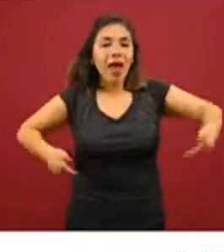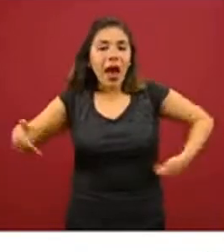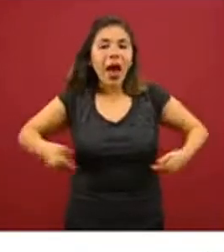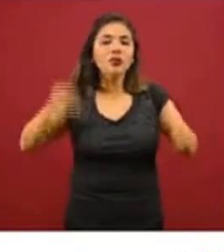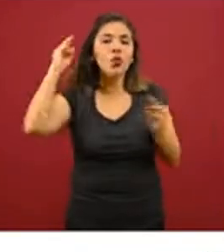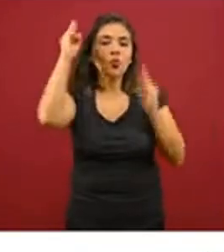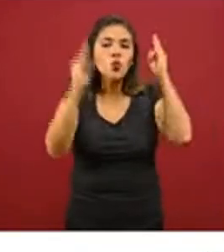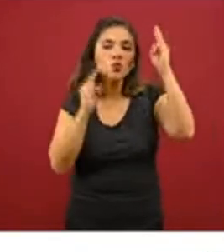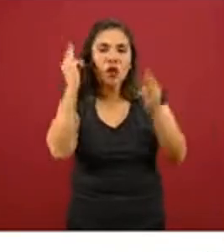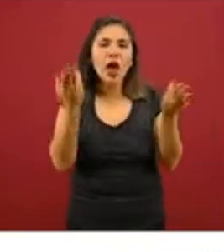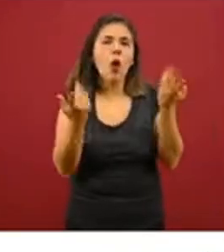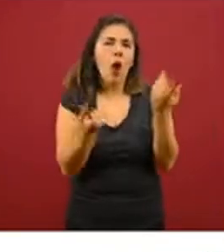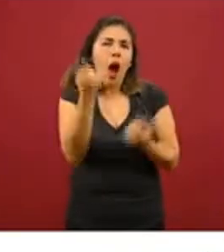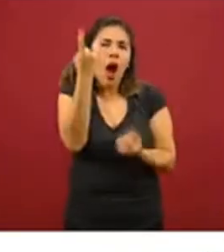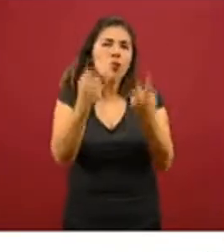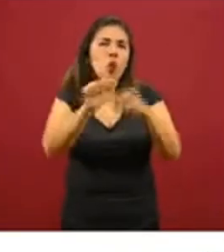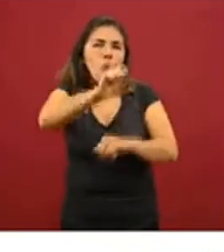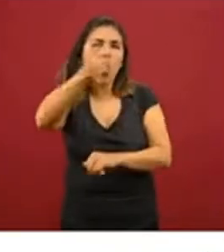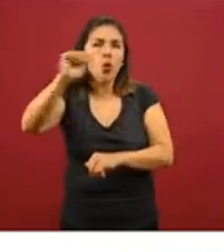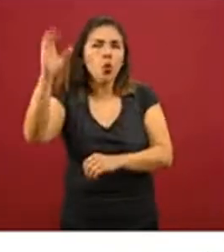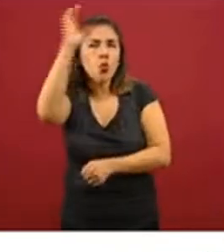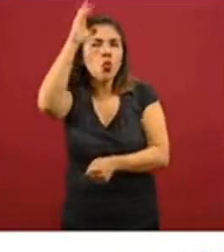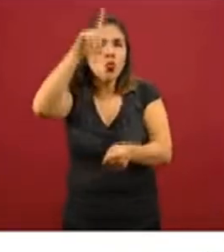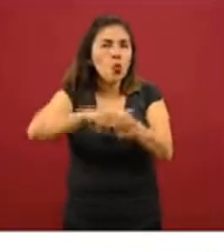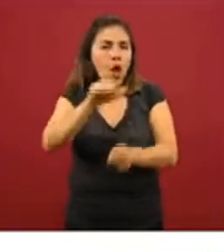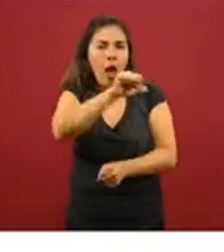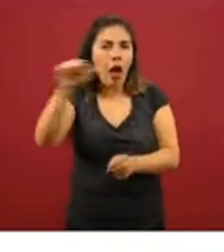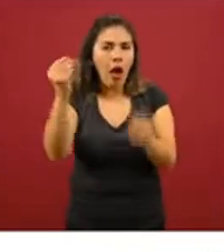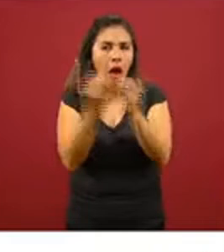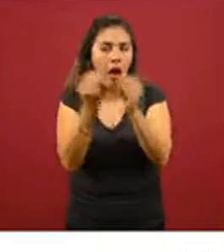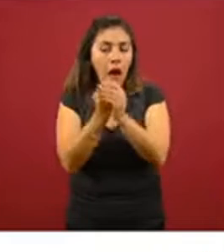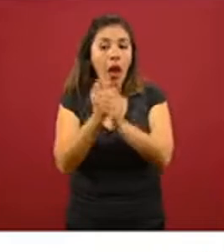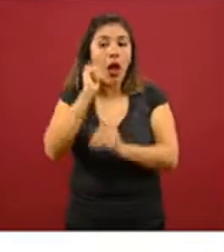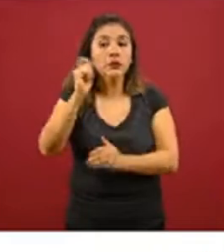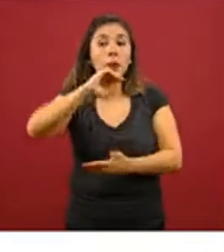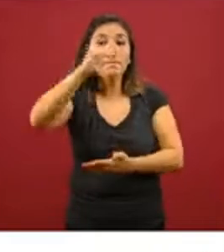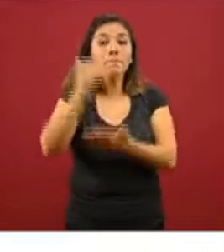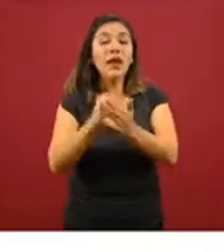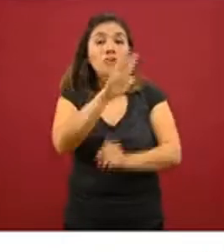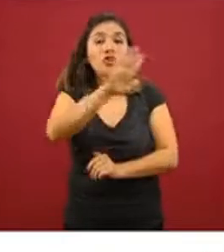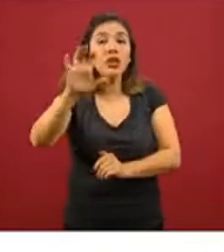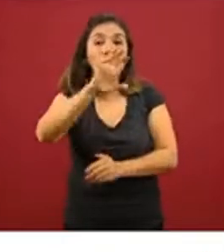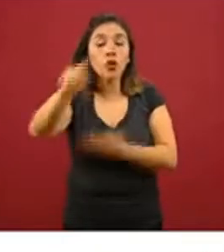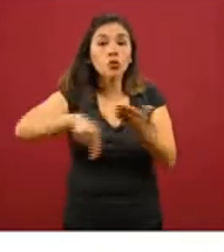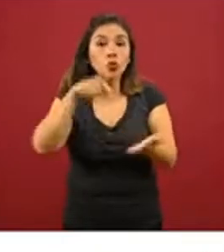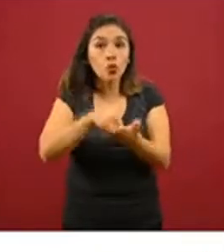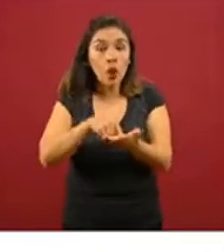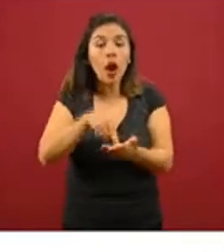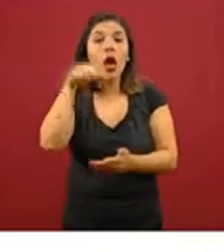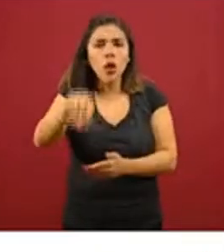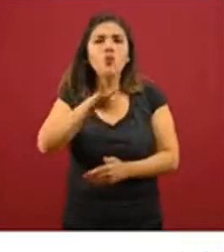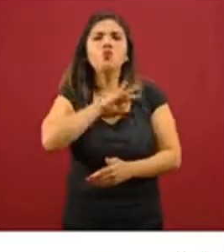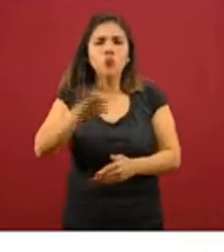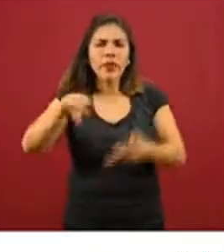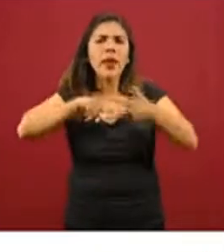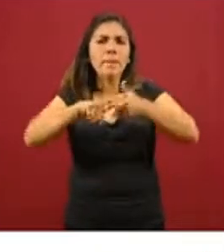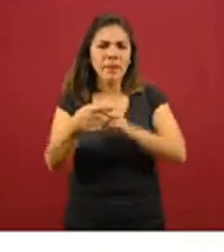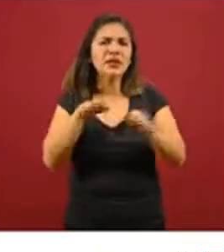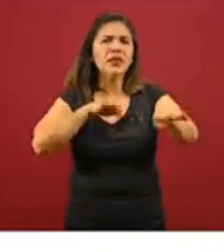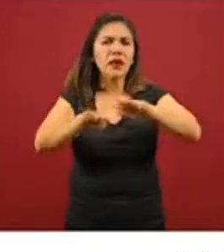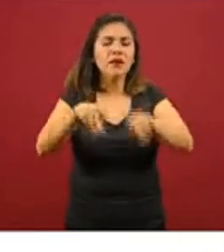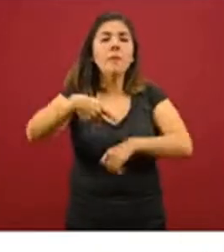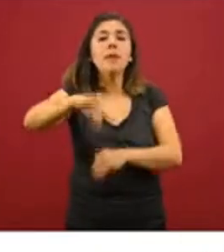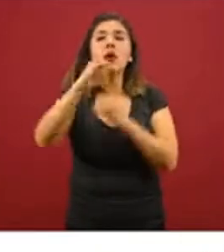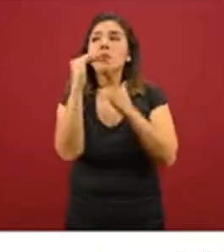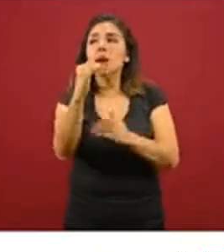y algunos otros eventos culturales que tengan menos de 500 localidades pueden empezar a ofrecer sus servicios, pero